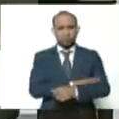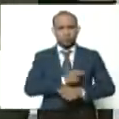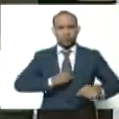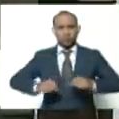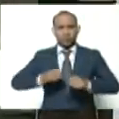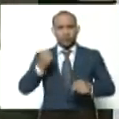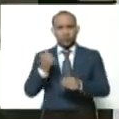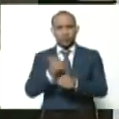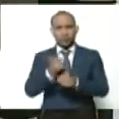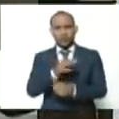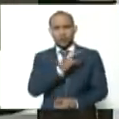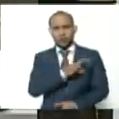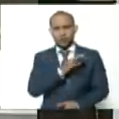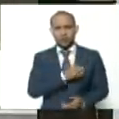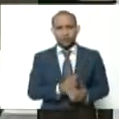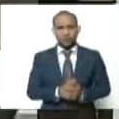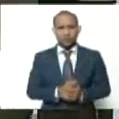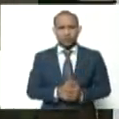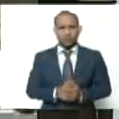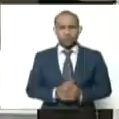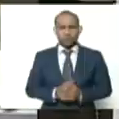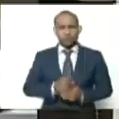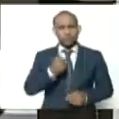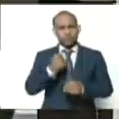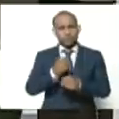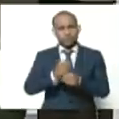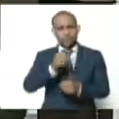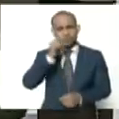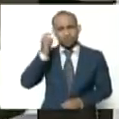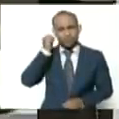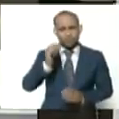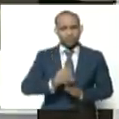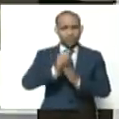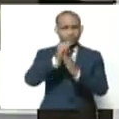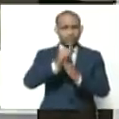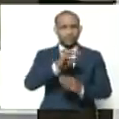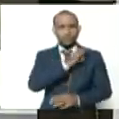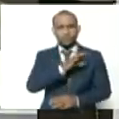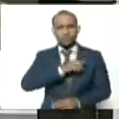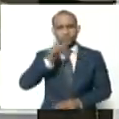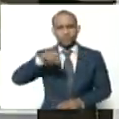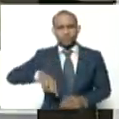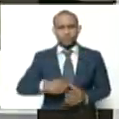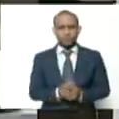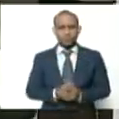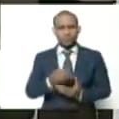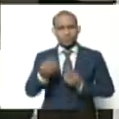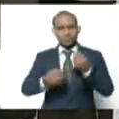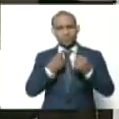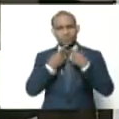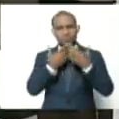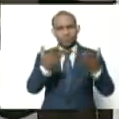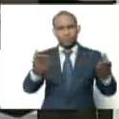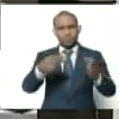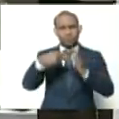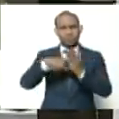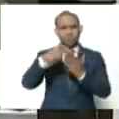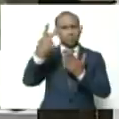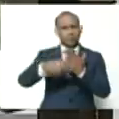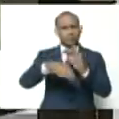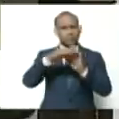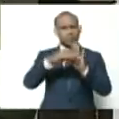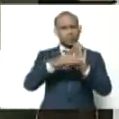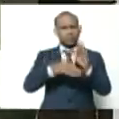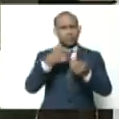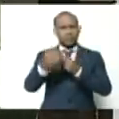de trabajadores sociales, de trabajadoras sociales, de líderes sociales, me dijera cómo está esa programación, cómo